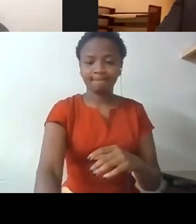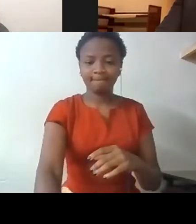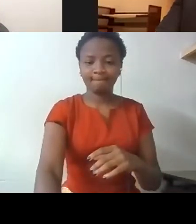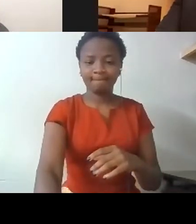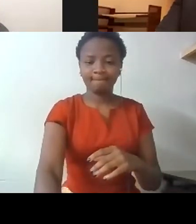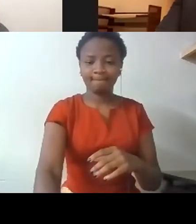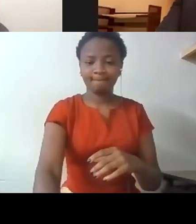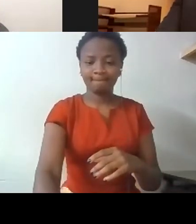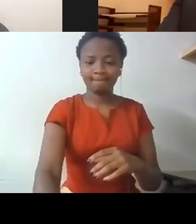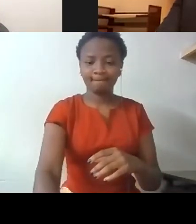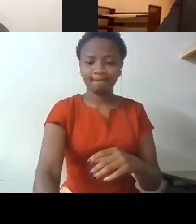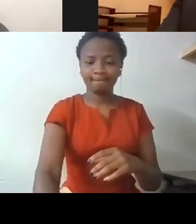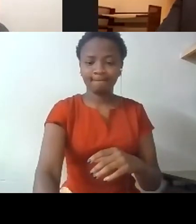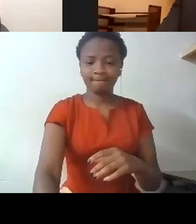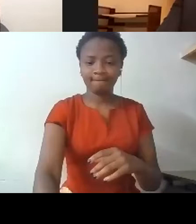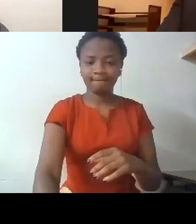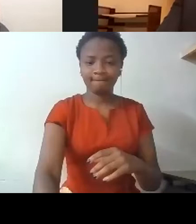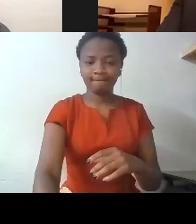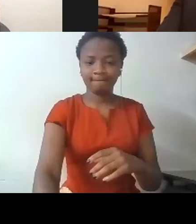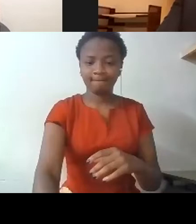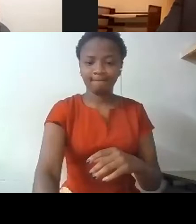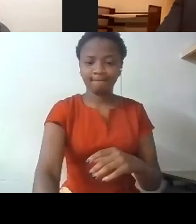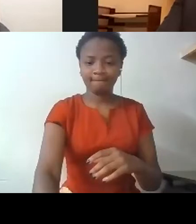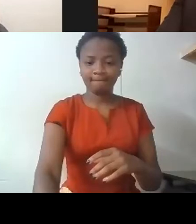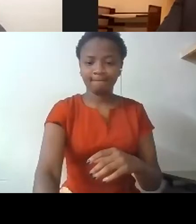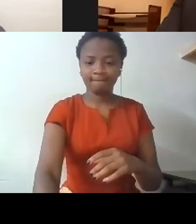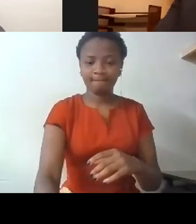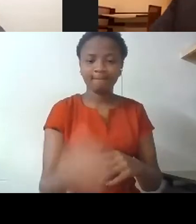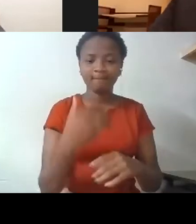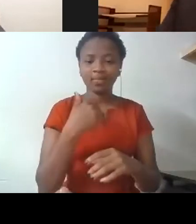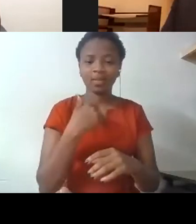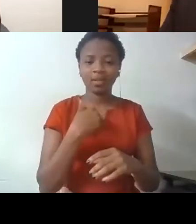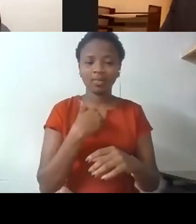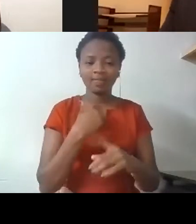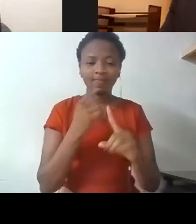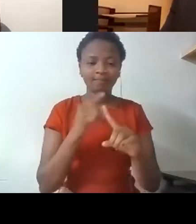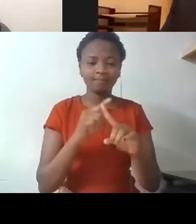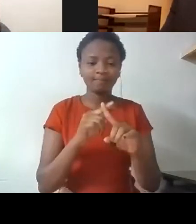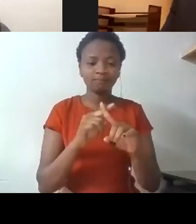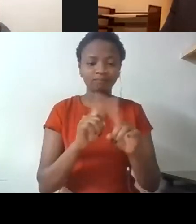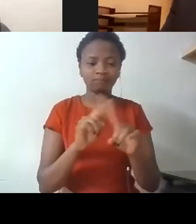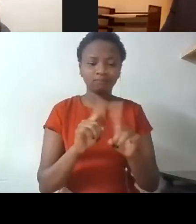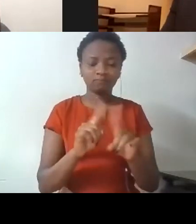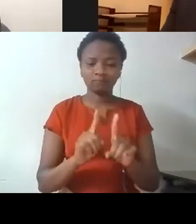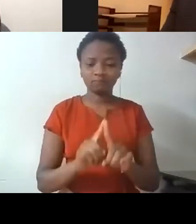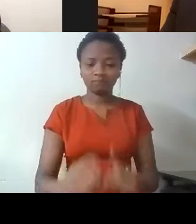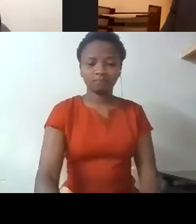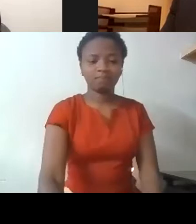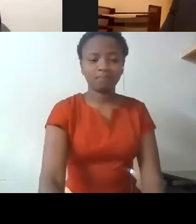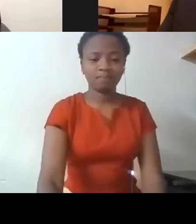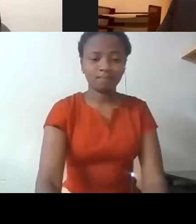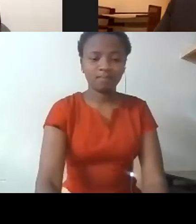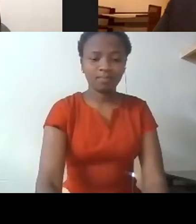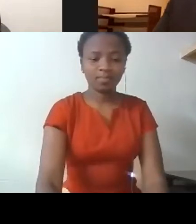debate mundial es el tema del multilingüismo, y no siempre eso es una realidad, y